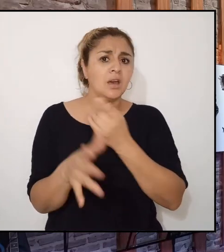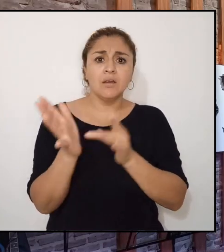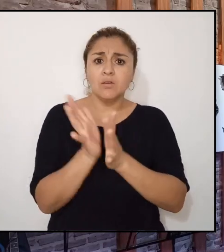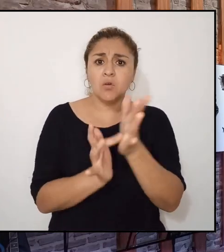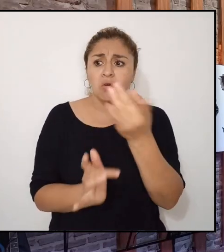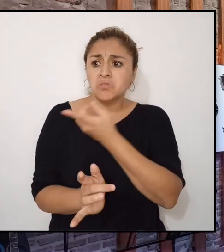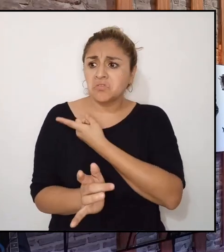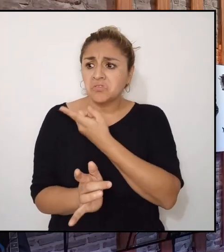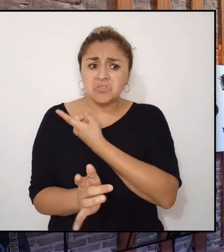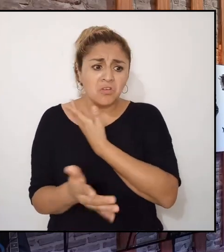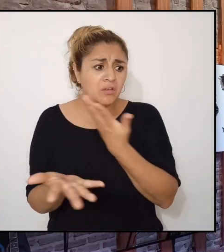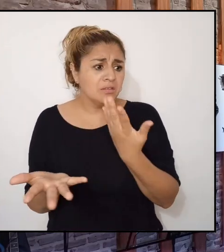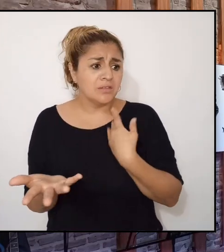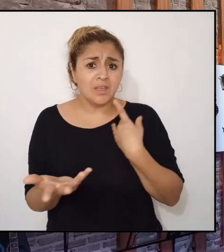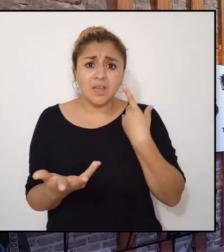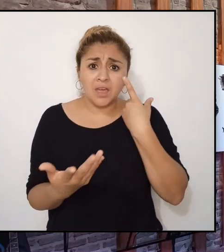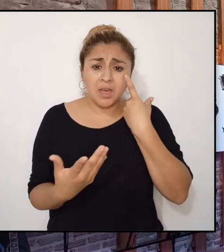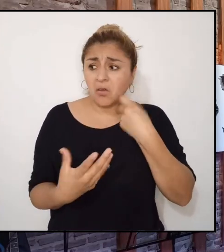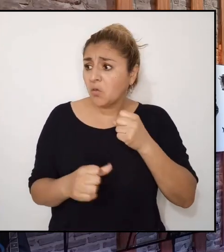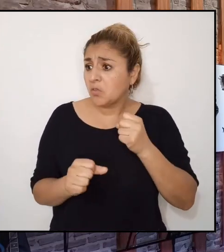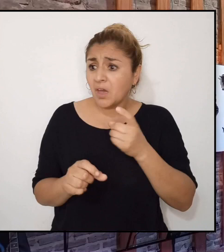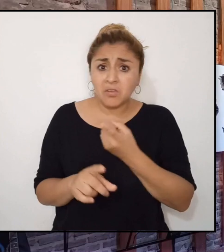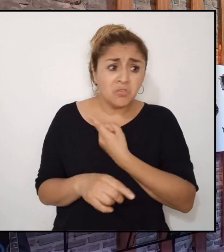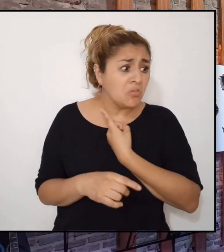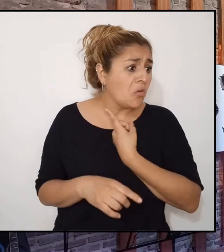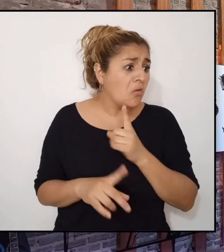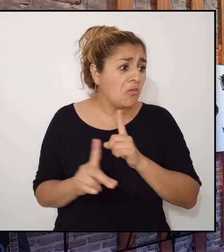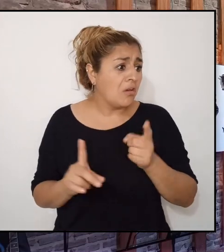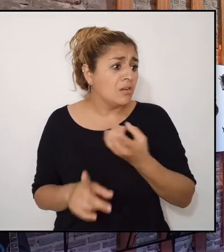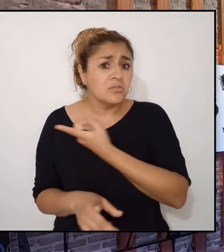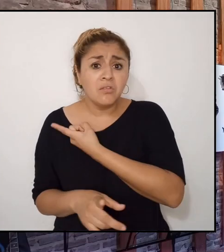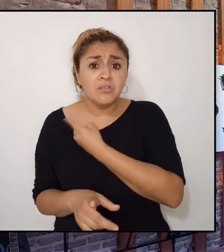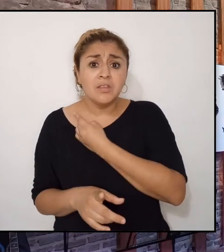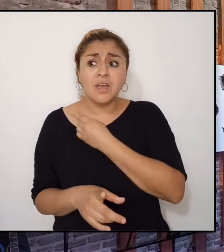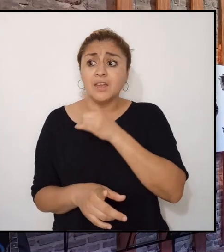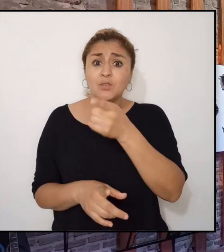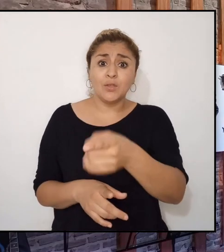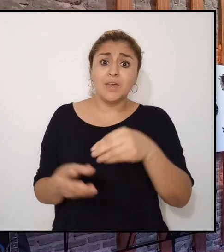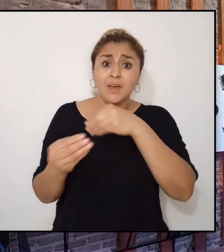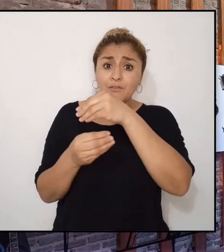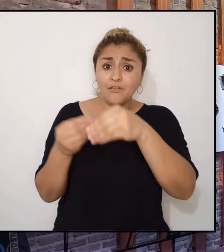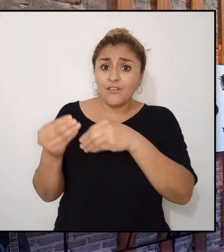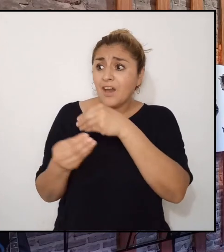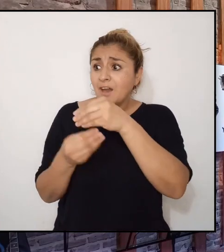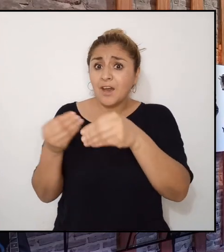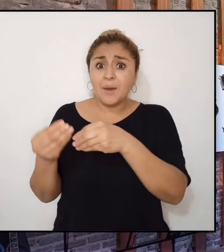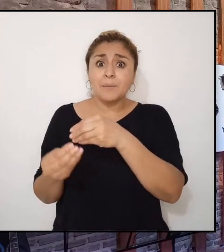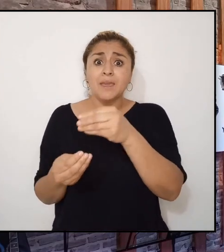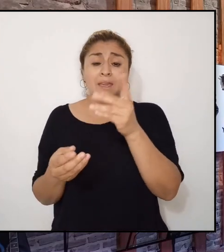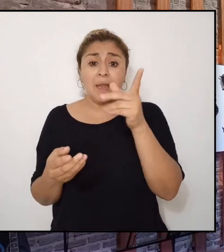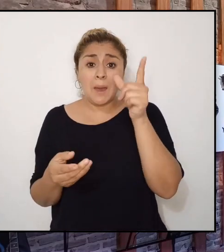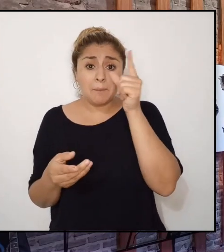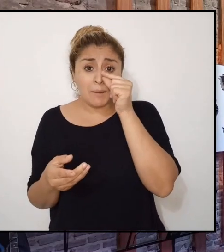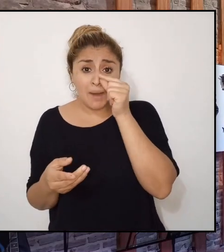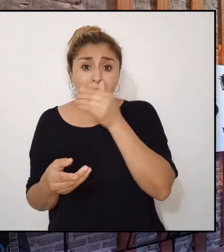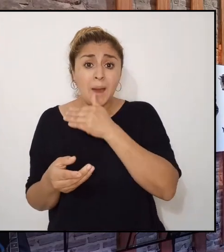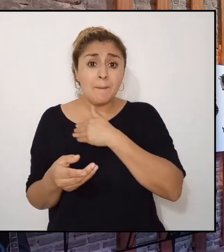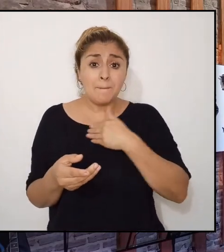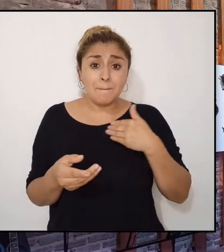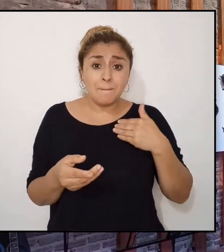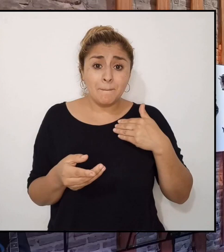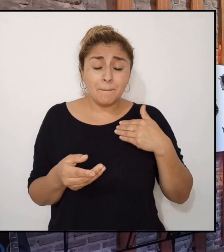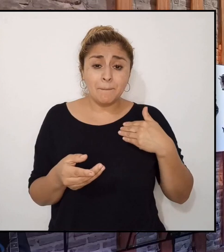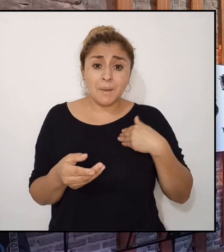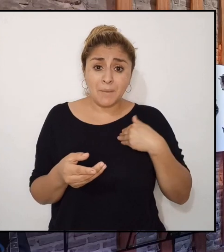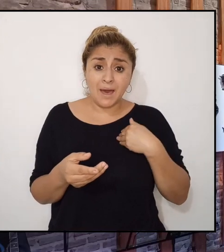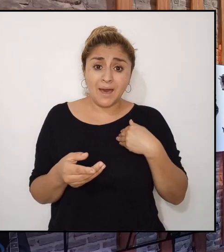hallándolo, volvieron a Jerusalén buscándolo. ¿Quién es? María y José, los